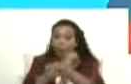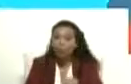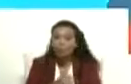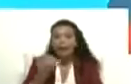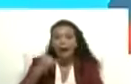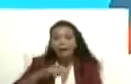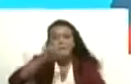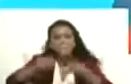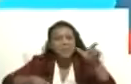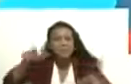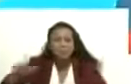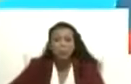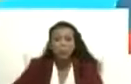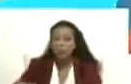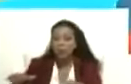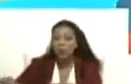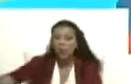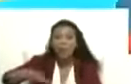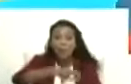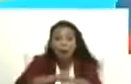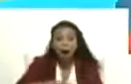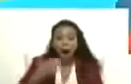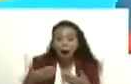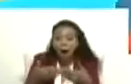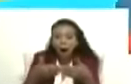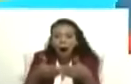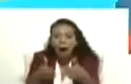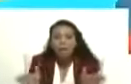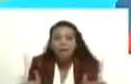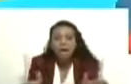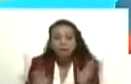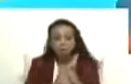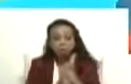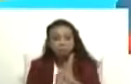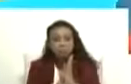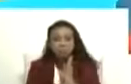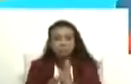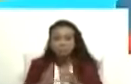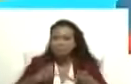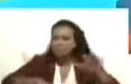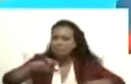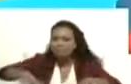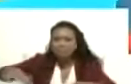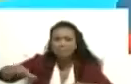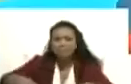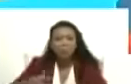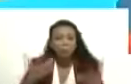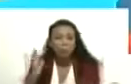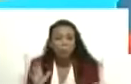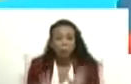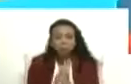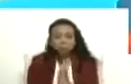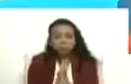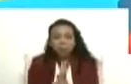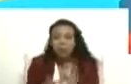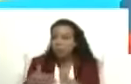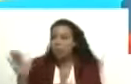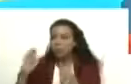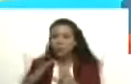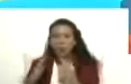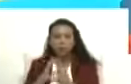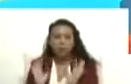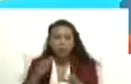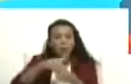centenas y centenas de centros de votación donde todavía hay una algarabía, una multitud que no se quiere regresar a su